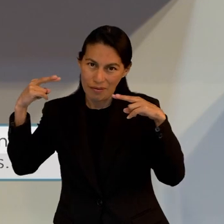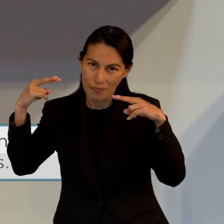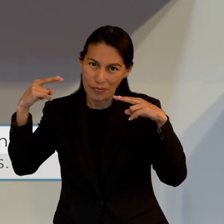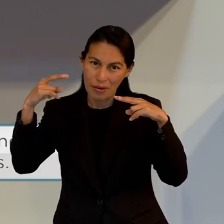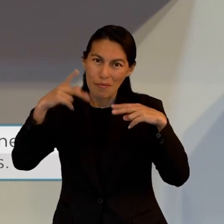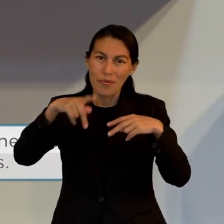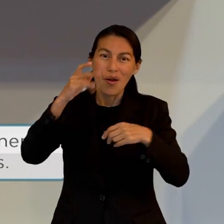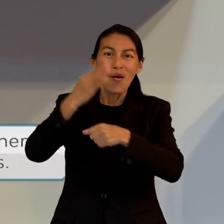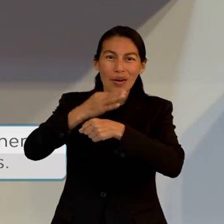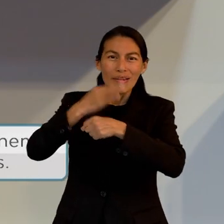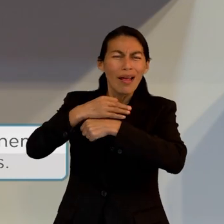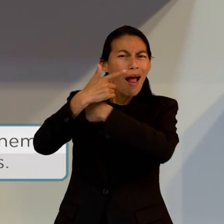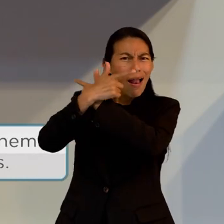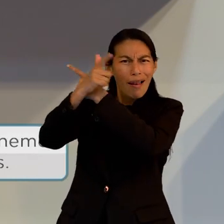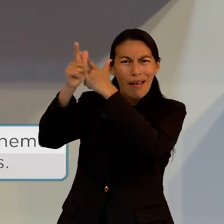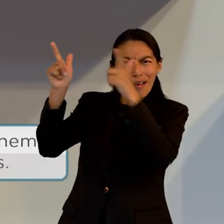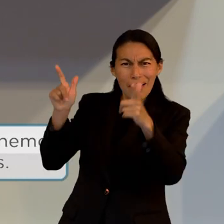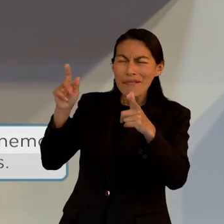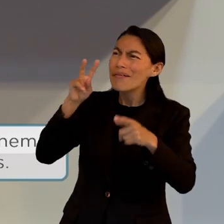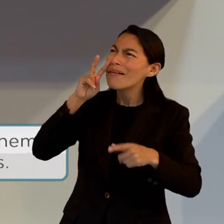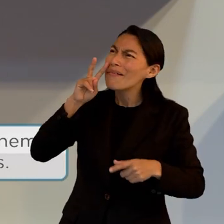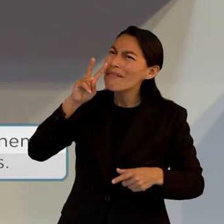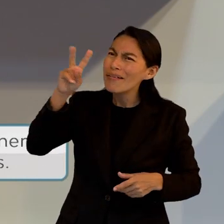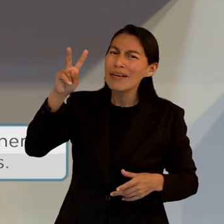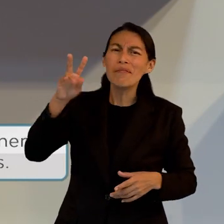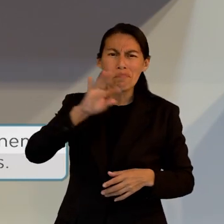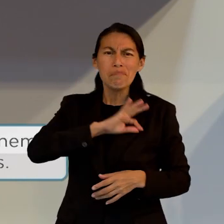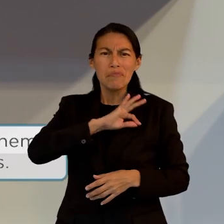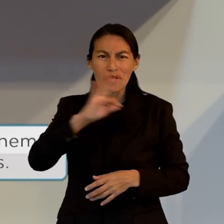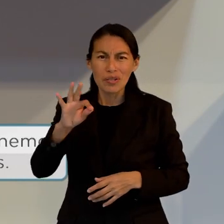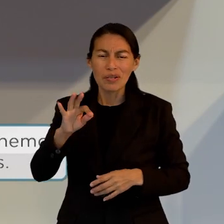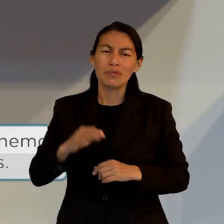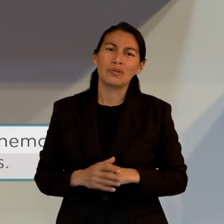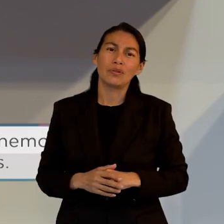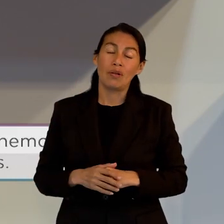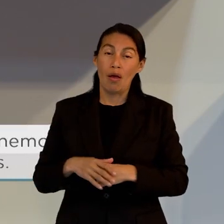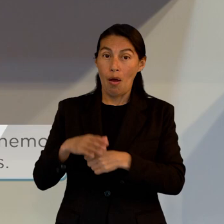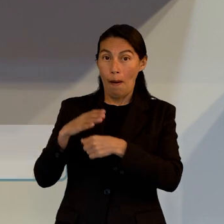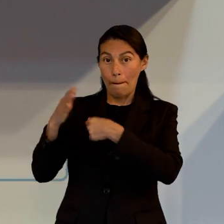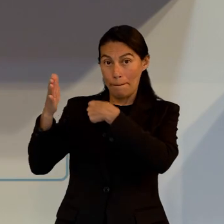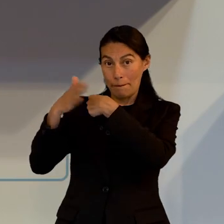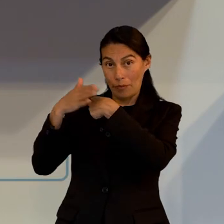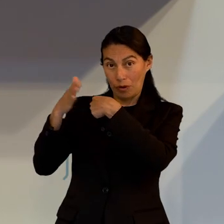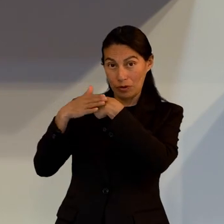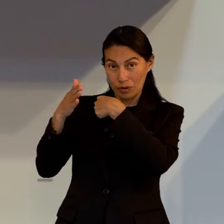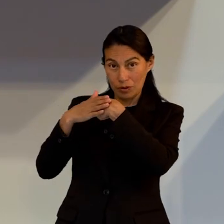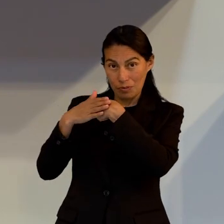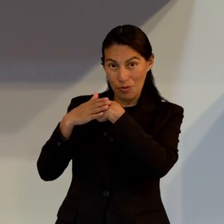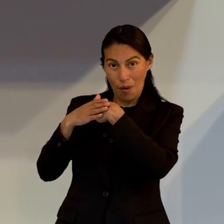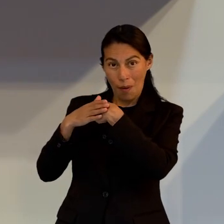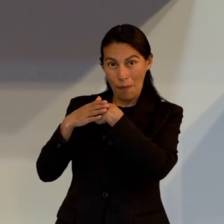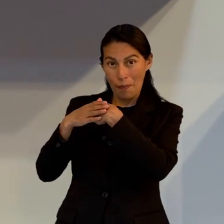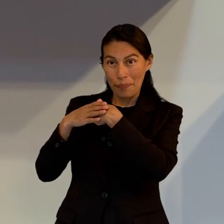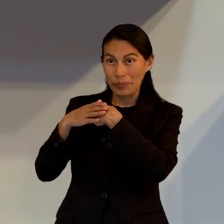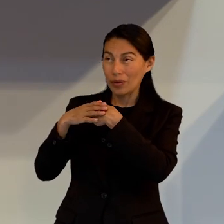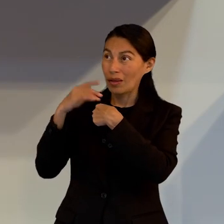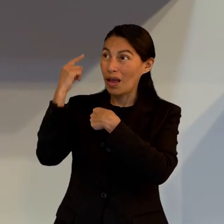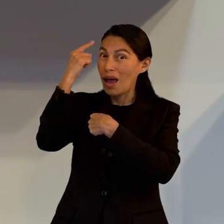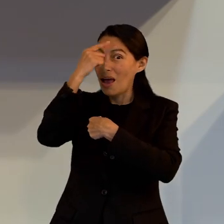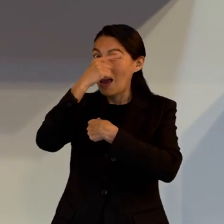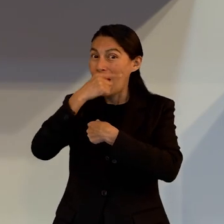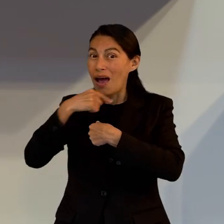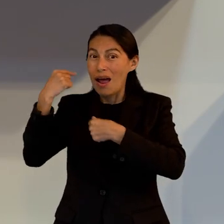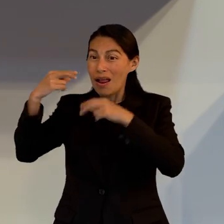acceso para que podamos ver a dios y sin llegar al día en que nosotros podemos ver